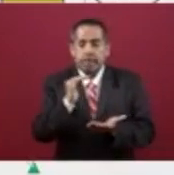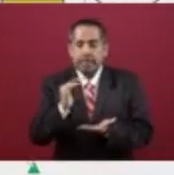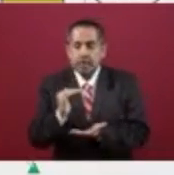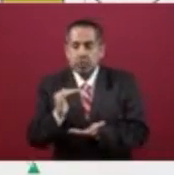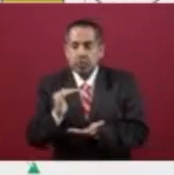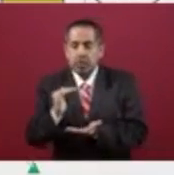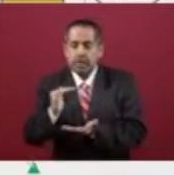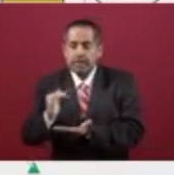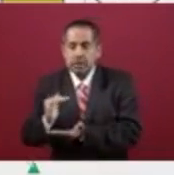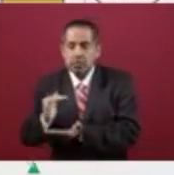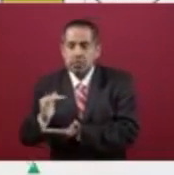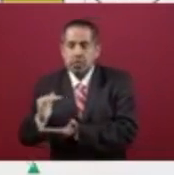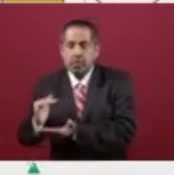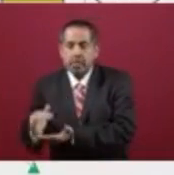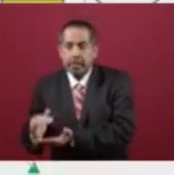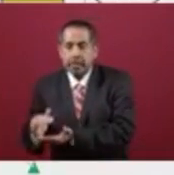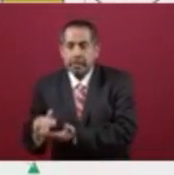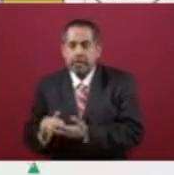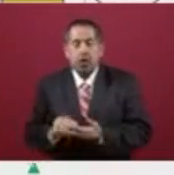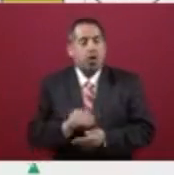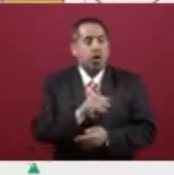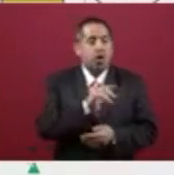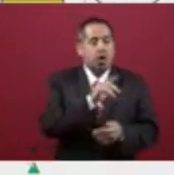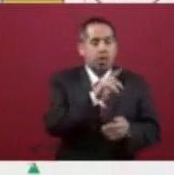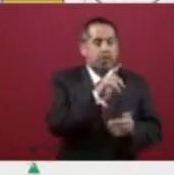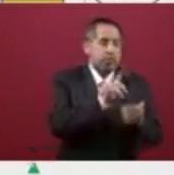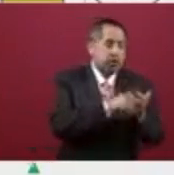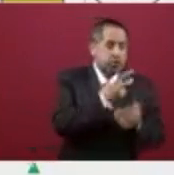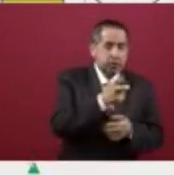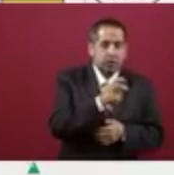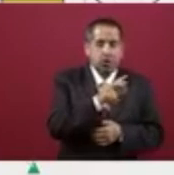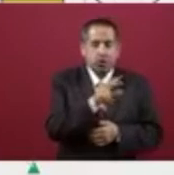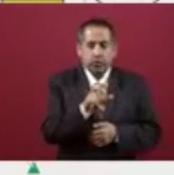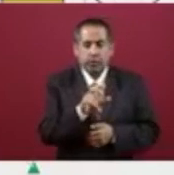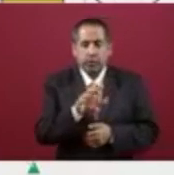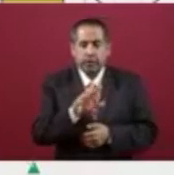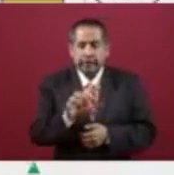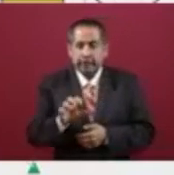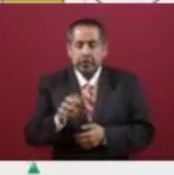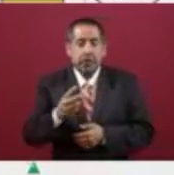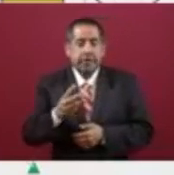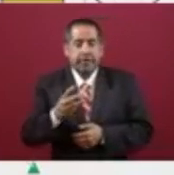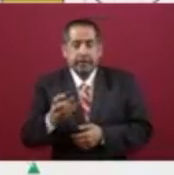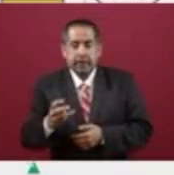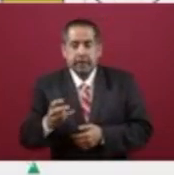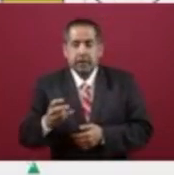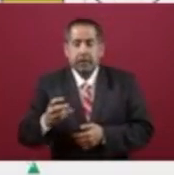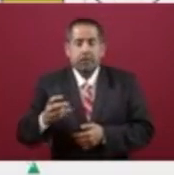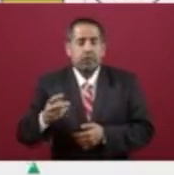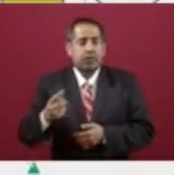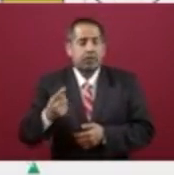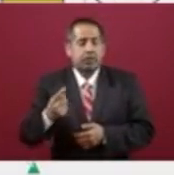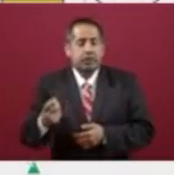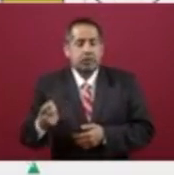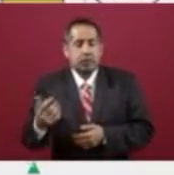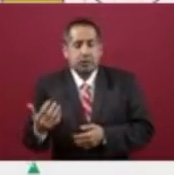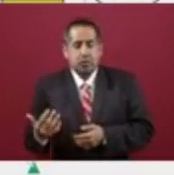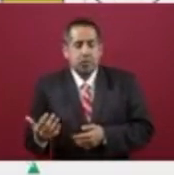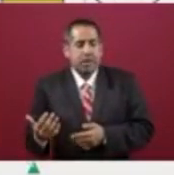año, de 1.200 a 800, a 500, a 300, a